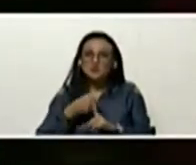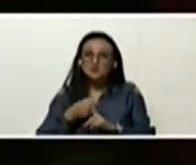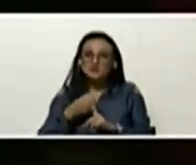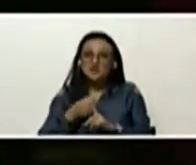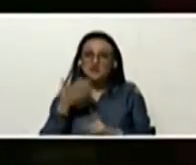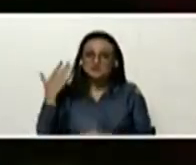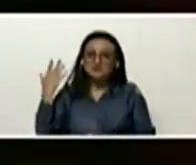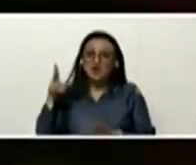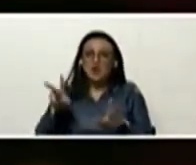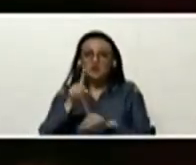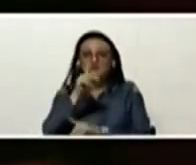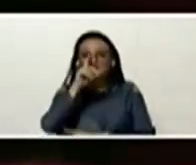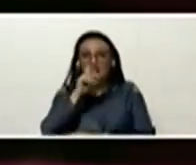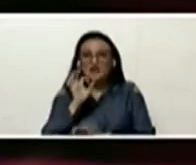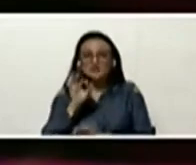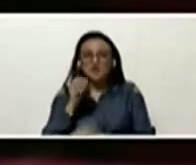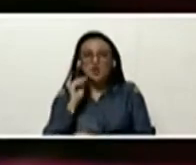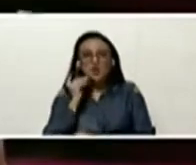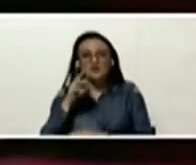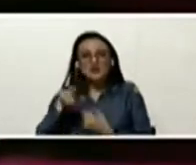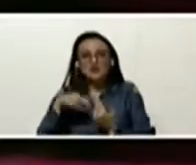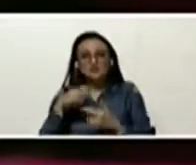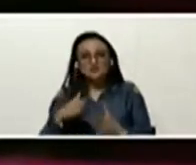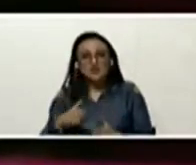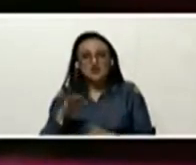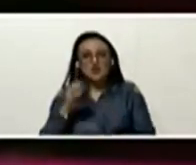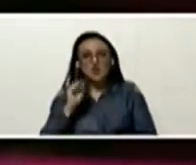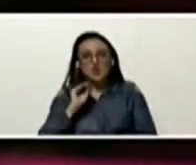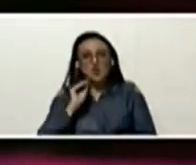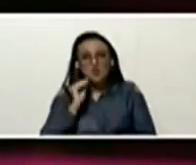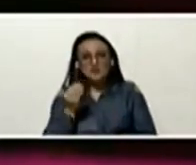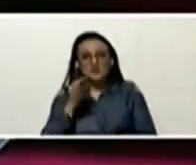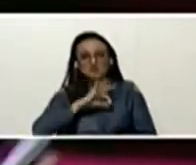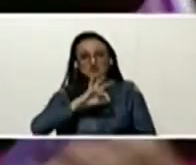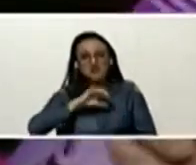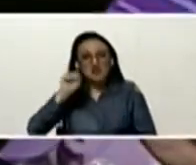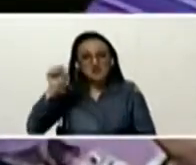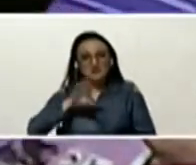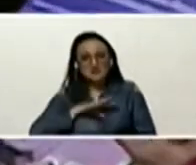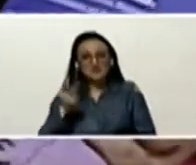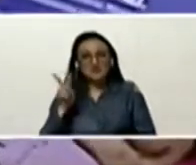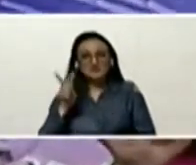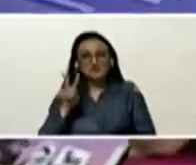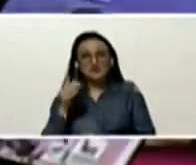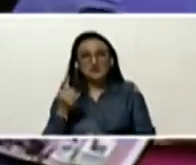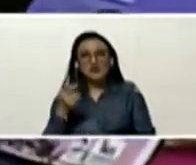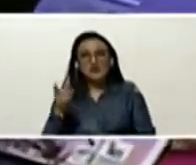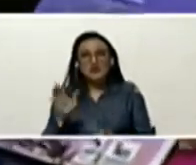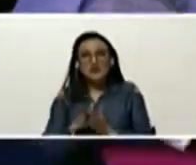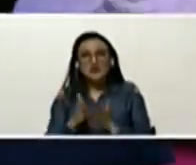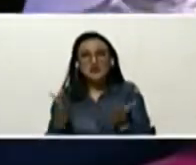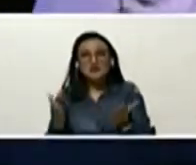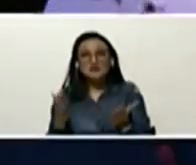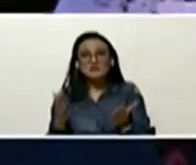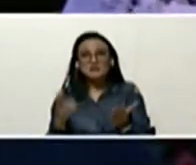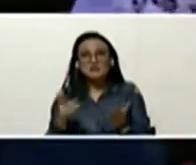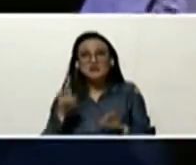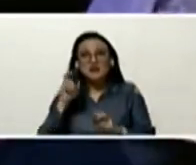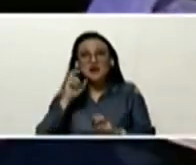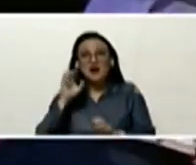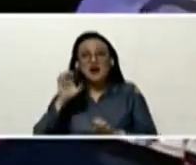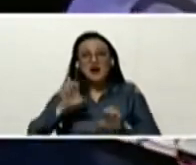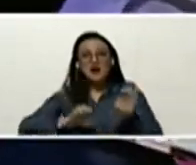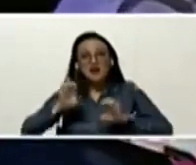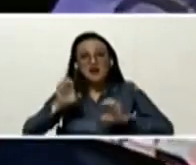desde hace 11 años, jóvenes revolucionarios, jóvenes socialistas de Venezuela. Presidente, el libro es un